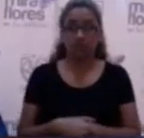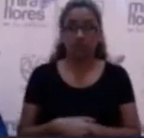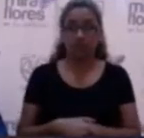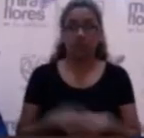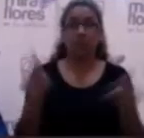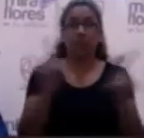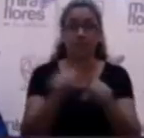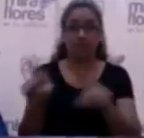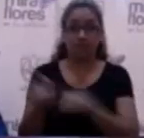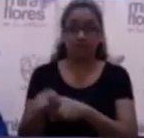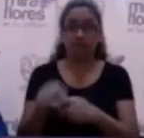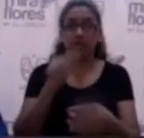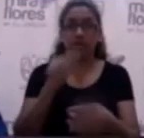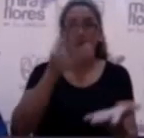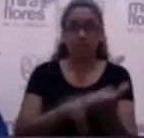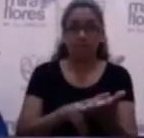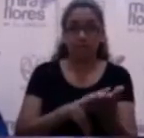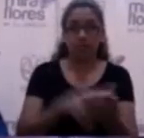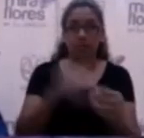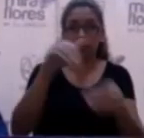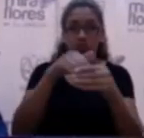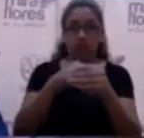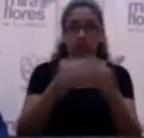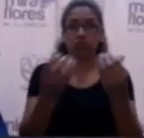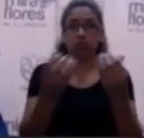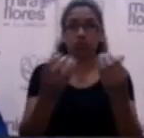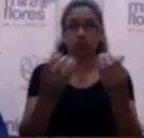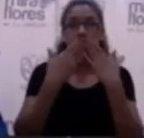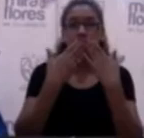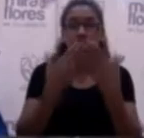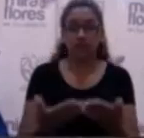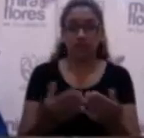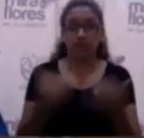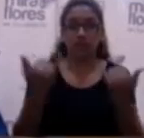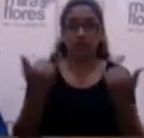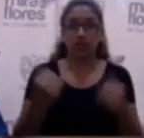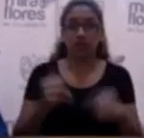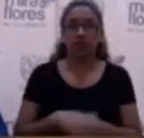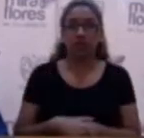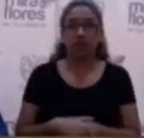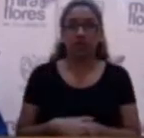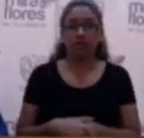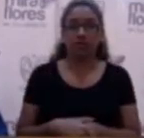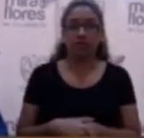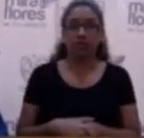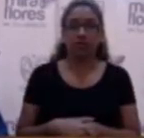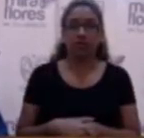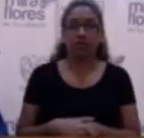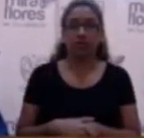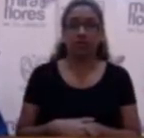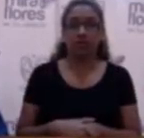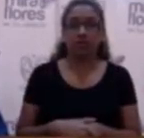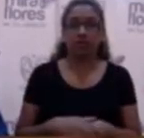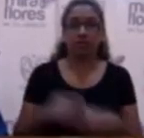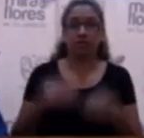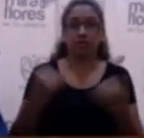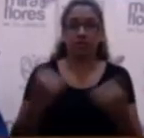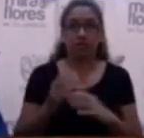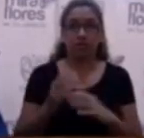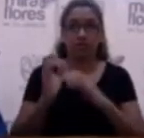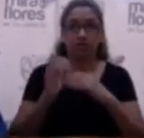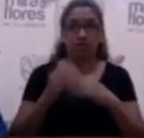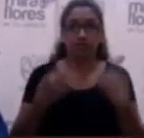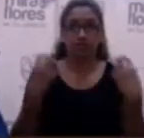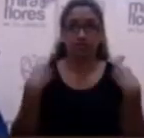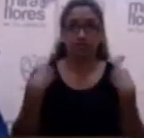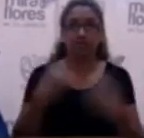año 2017. Aquellos miembros del Consejo que estén a favor de aprobar esta segunda acta, si no se expresaron señal de conformidad, también se